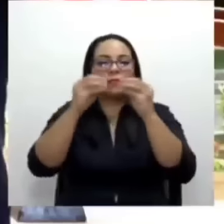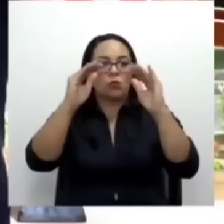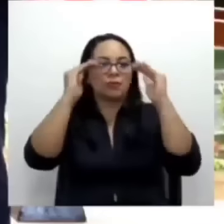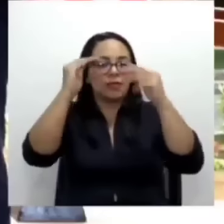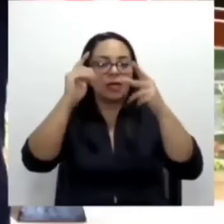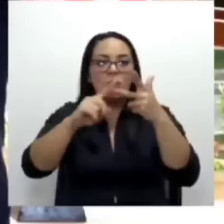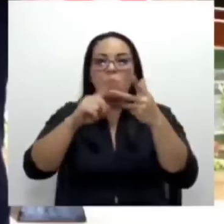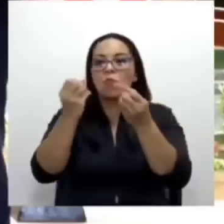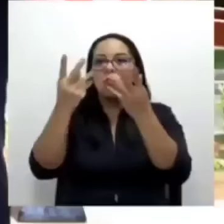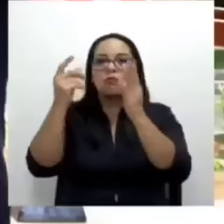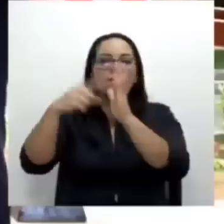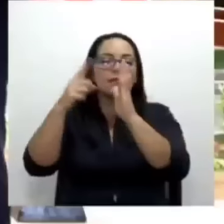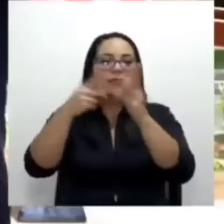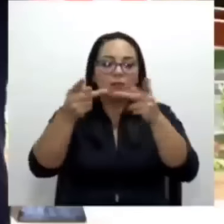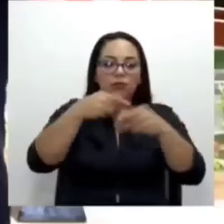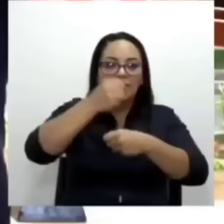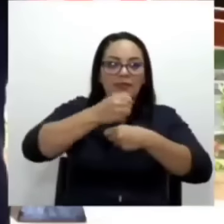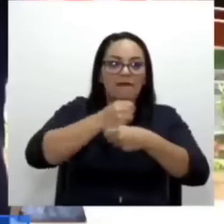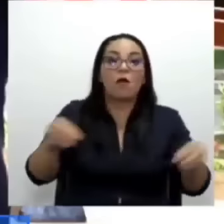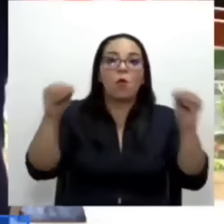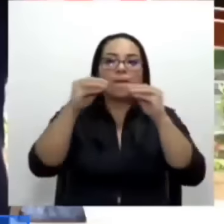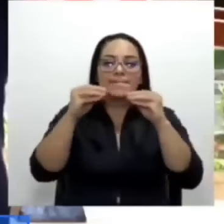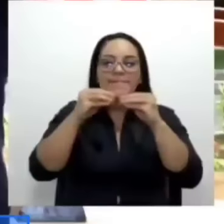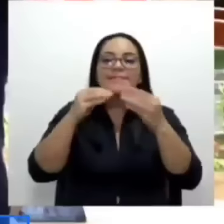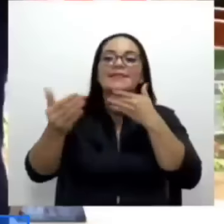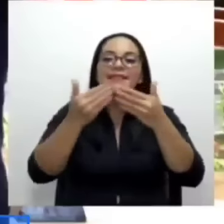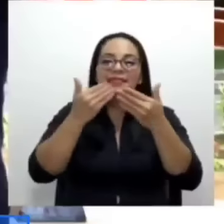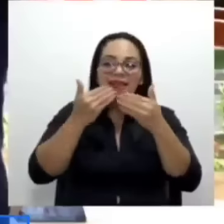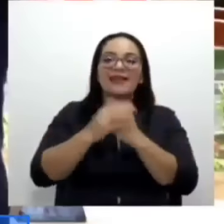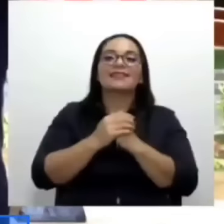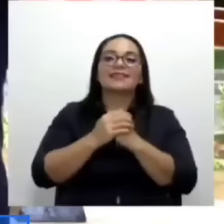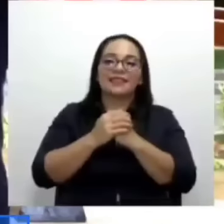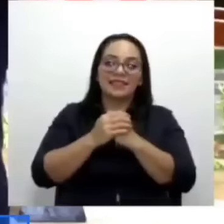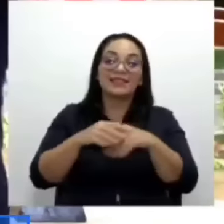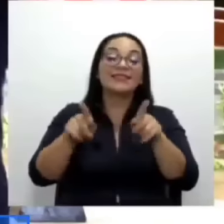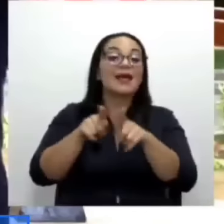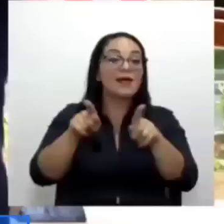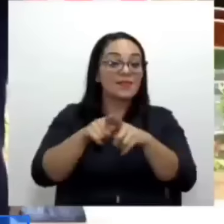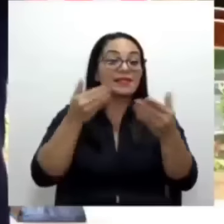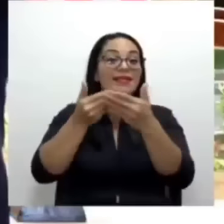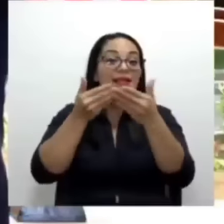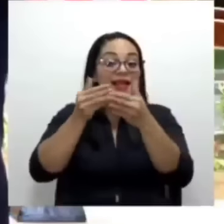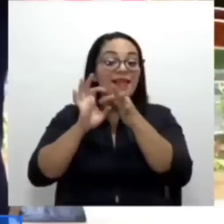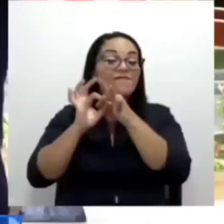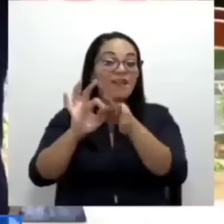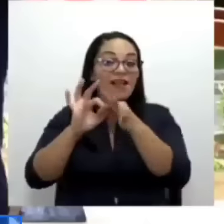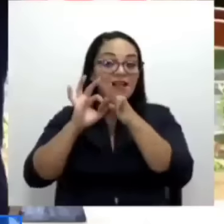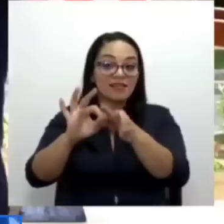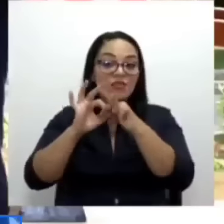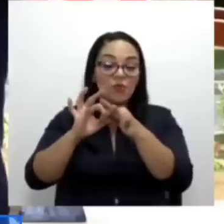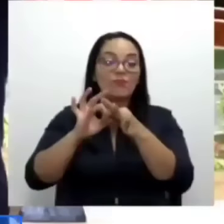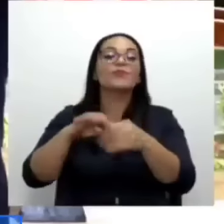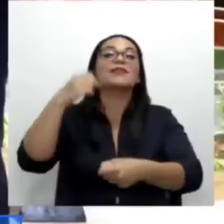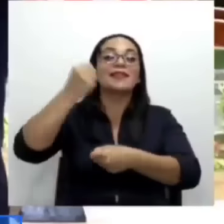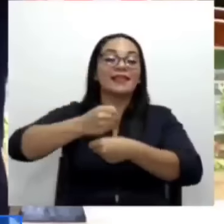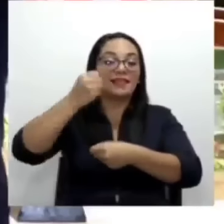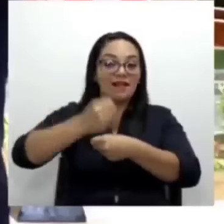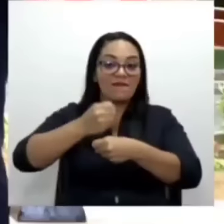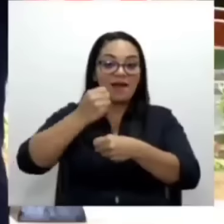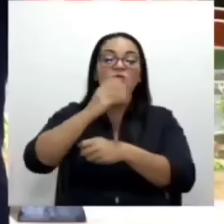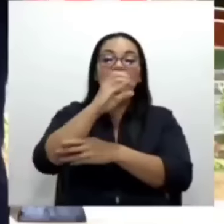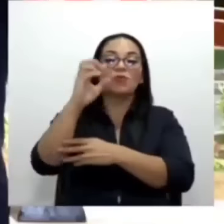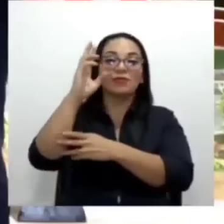de empleos más, gracias también a la cercana relación y al trabajo que ha hecho Costa Rica